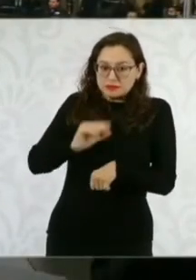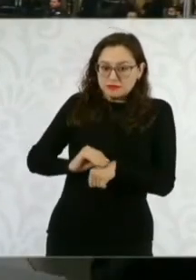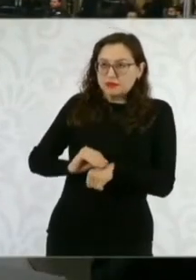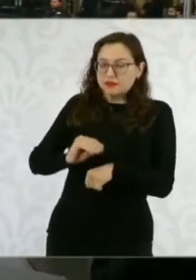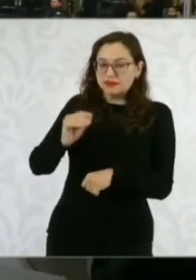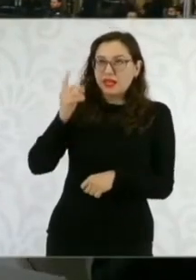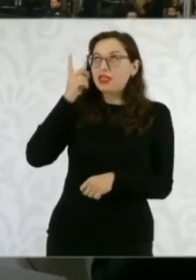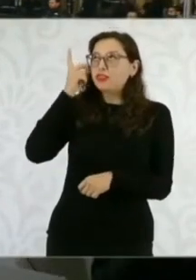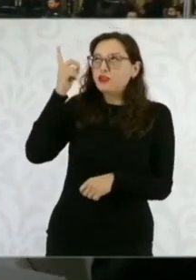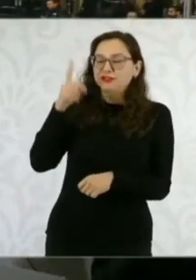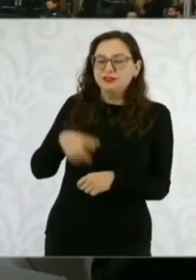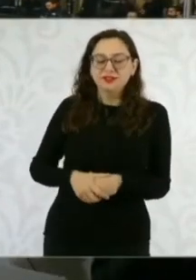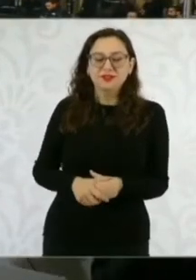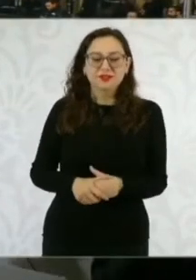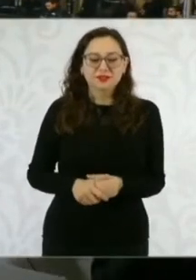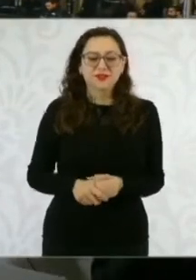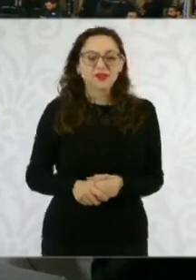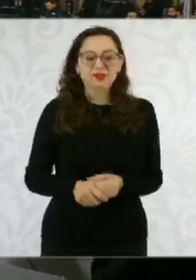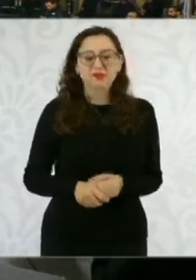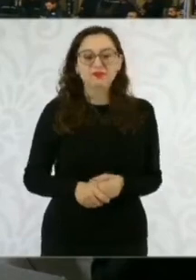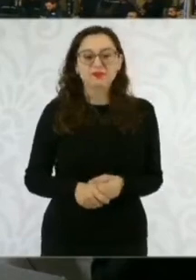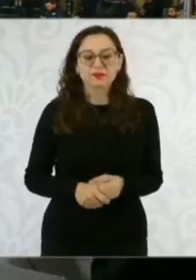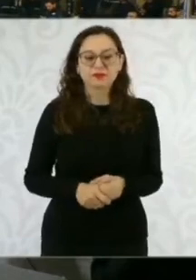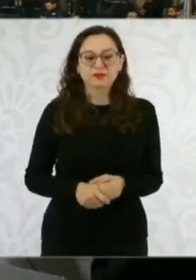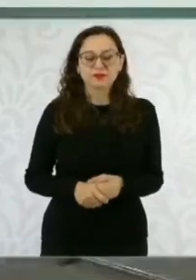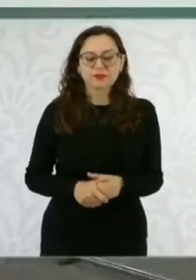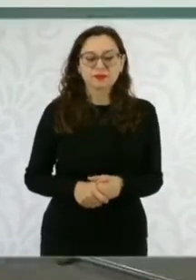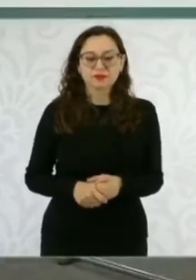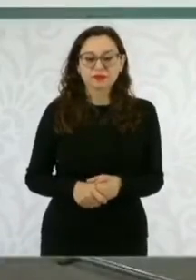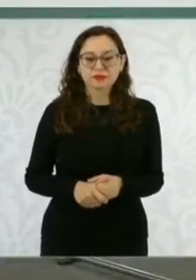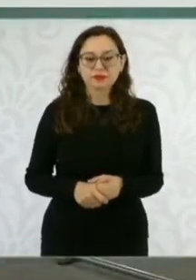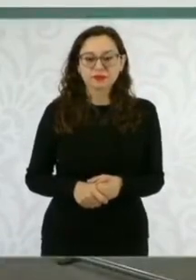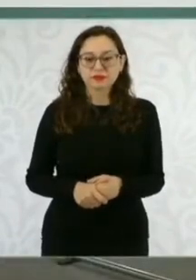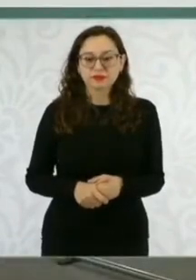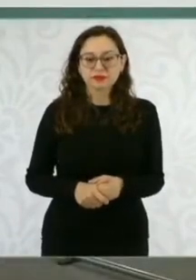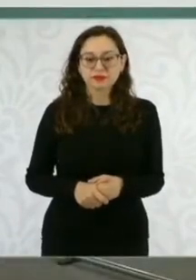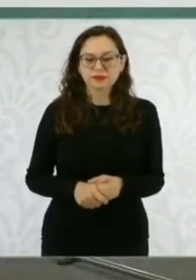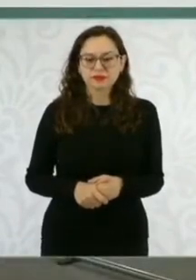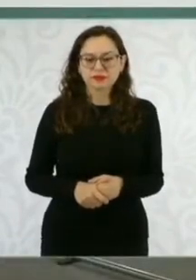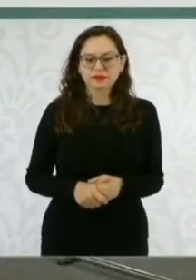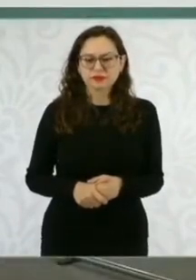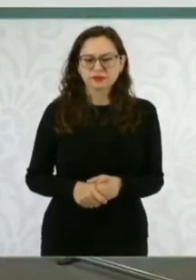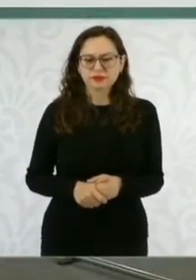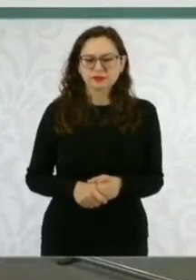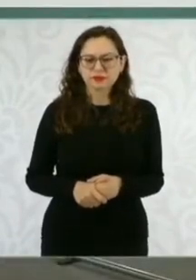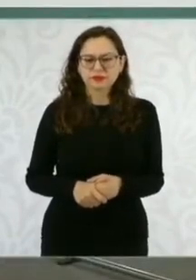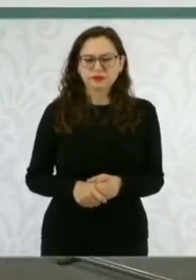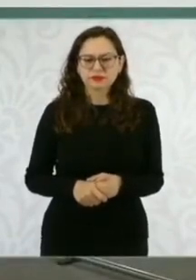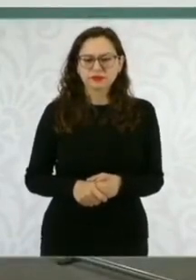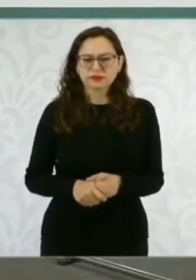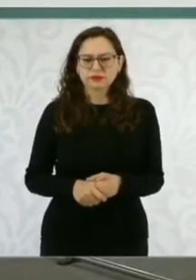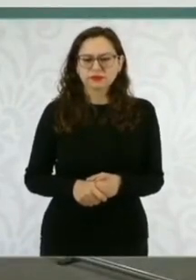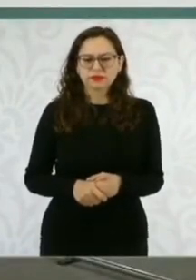qué bueno que se hace porque el Fondo de Vivienda de los